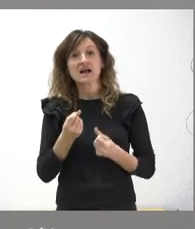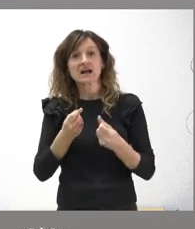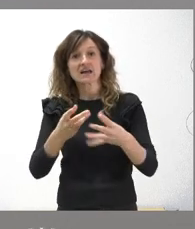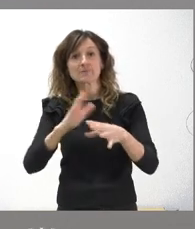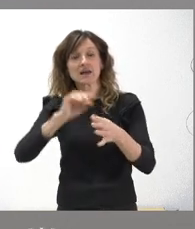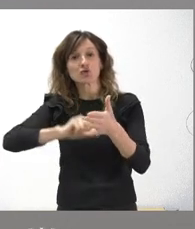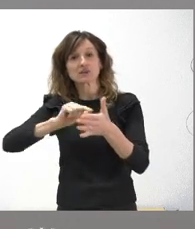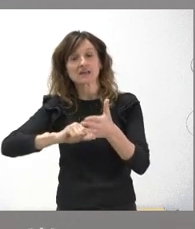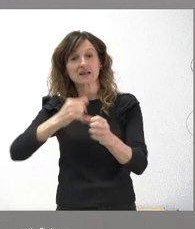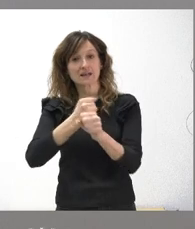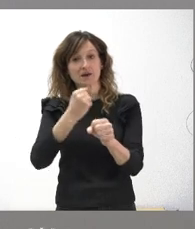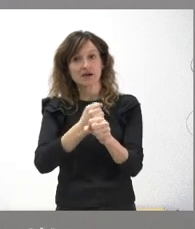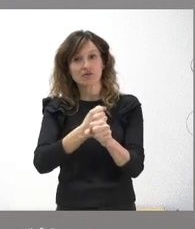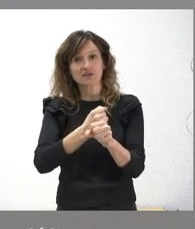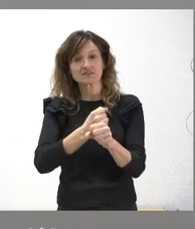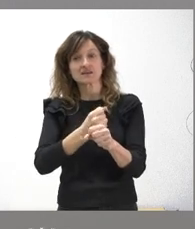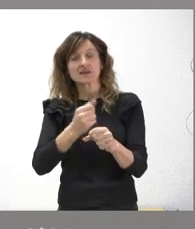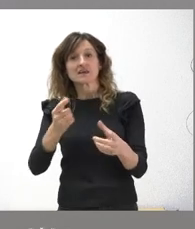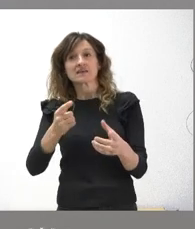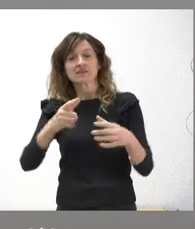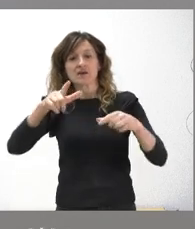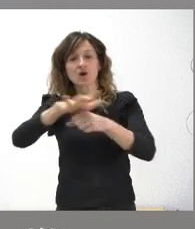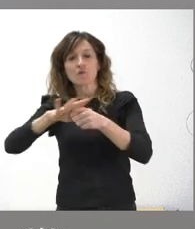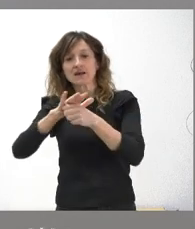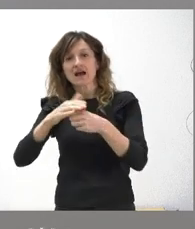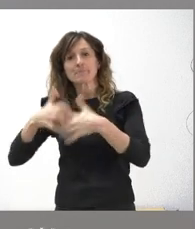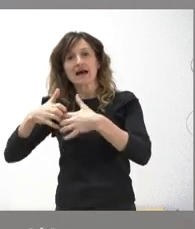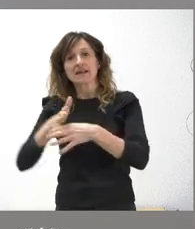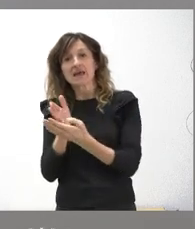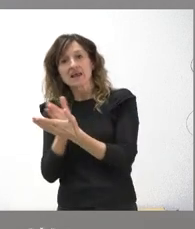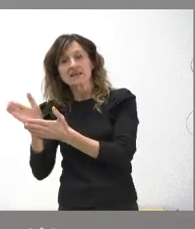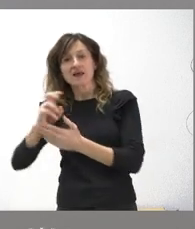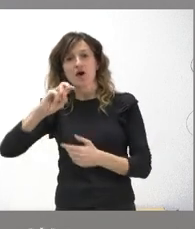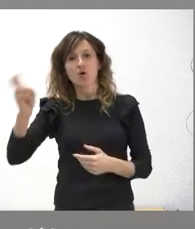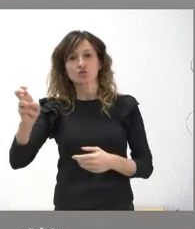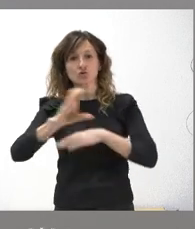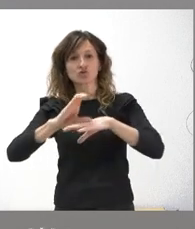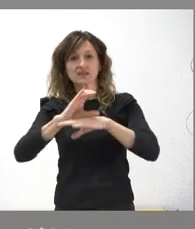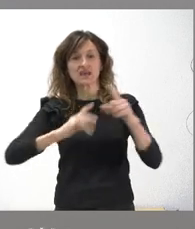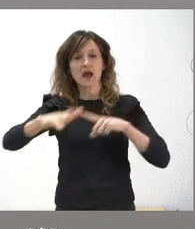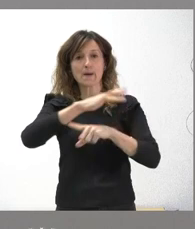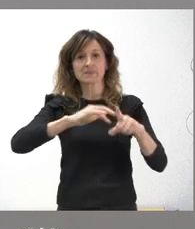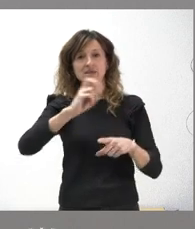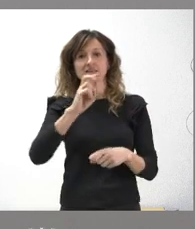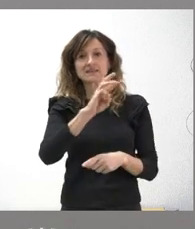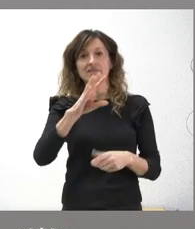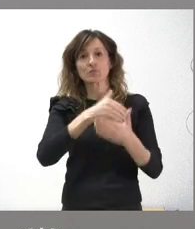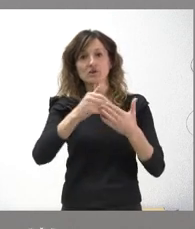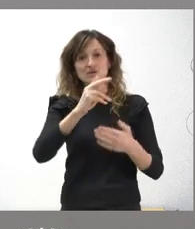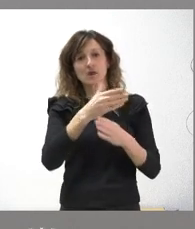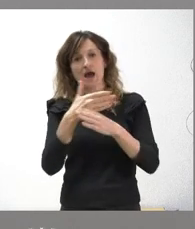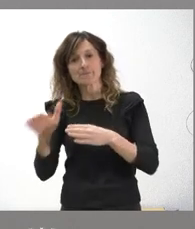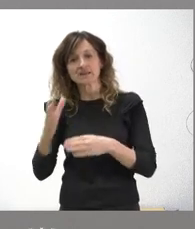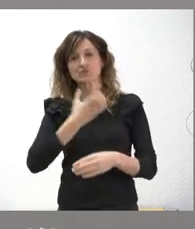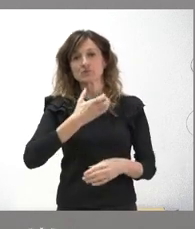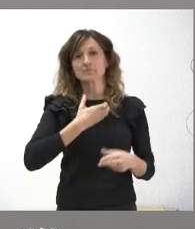contratar trabajadores y para la dotación de sus trabajadores el parque comarcal va por otra línea de actuación directamente de la conse jería de medio ambiente que puso 35 millones de euros para ayuntamientos